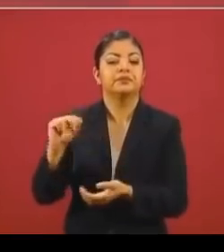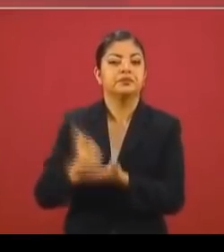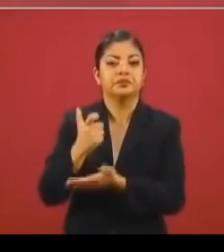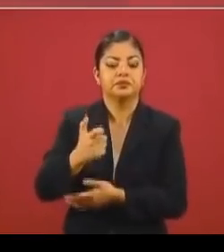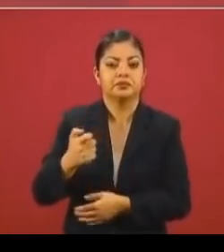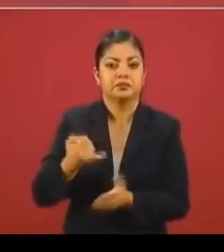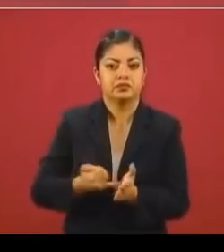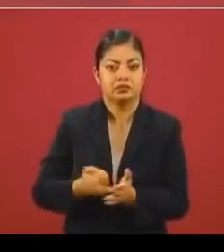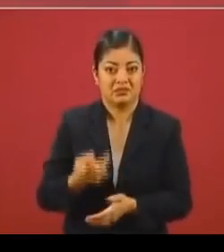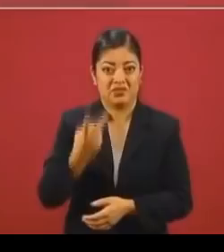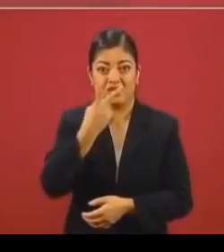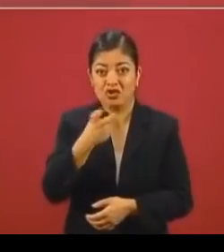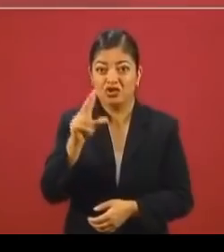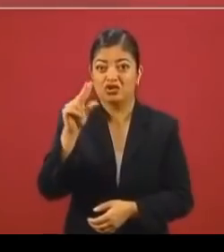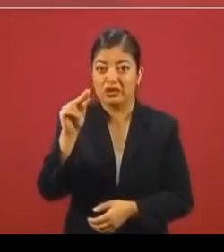280,000